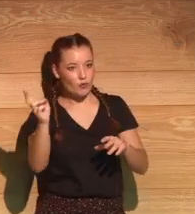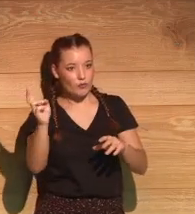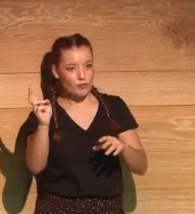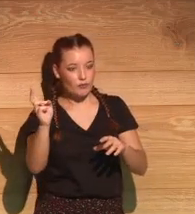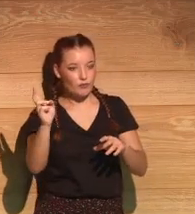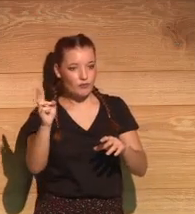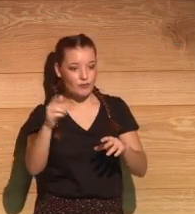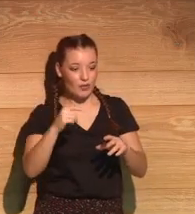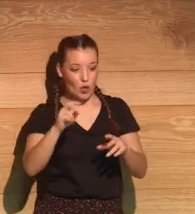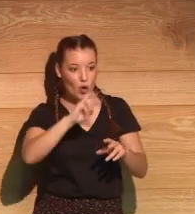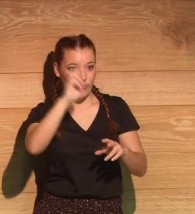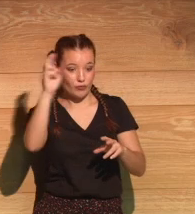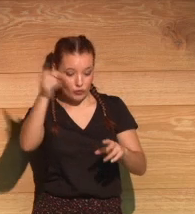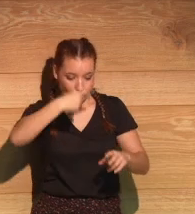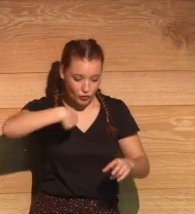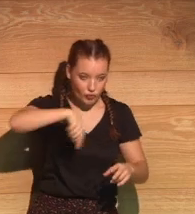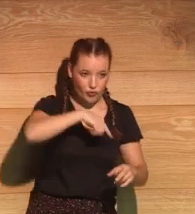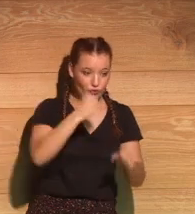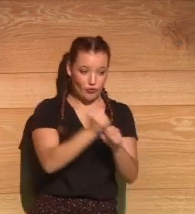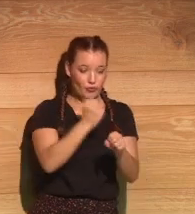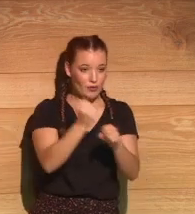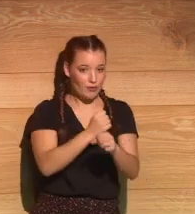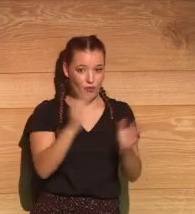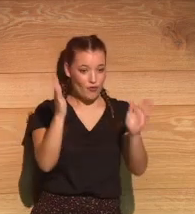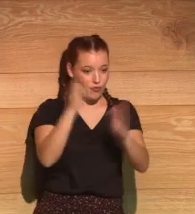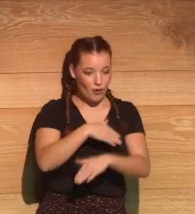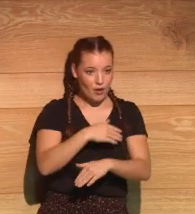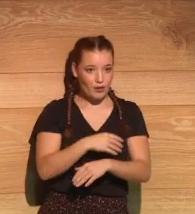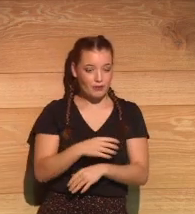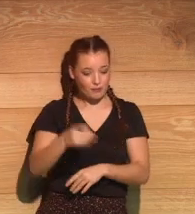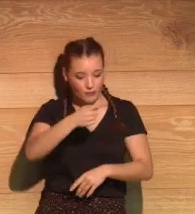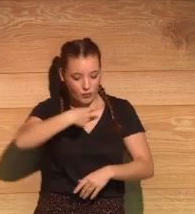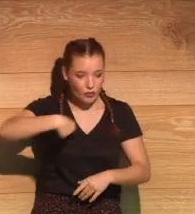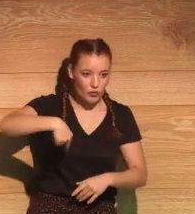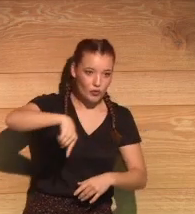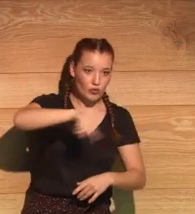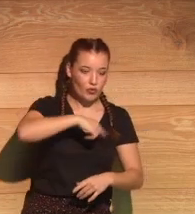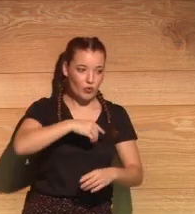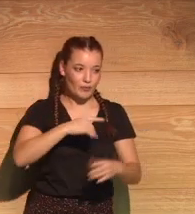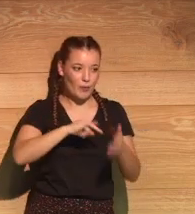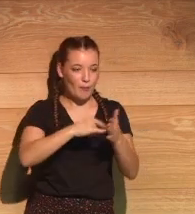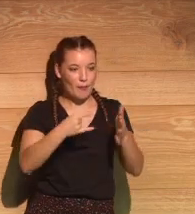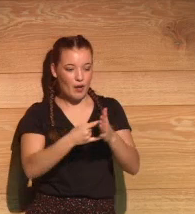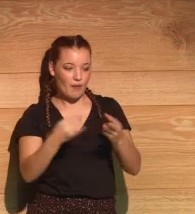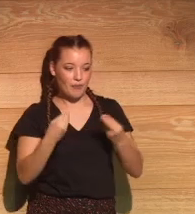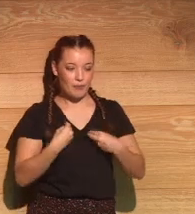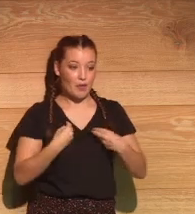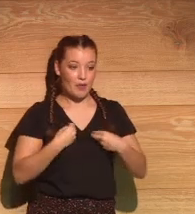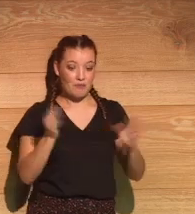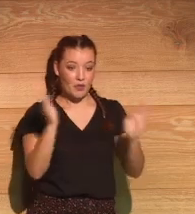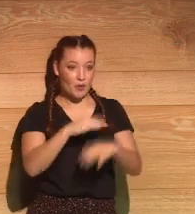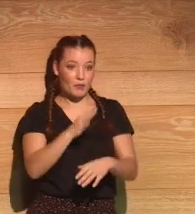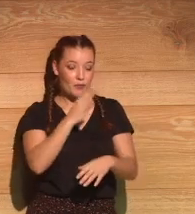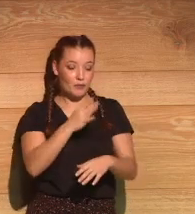Nosotros, los que nos vamos a encontrar sin trabajo, nosotras las que no podemos hacer un plan de vida porque no vamos a poder